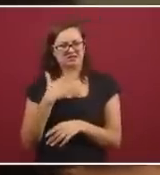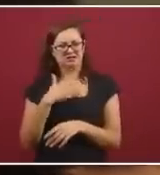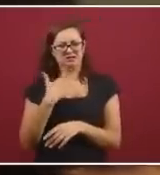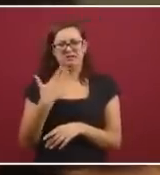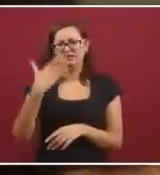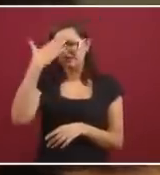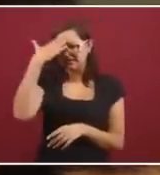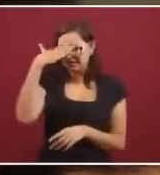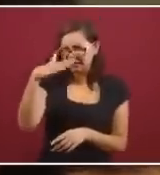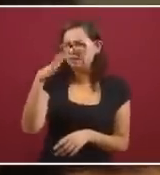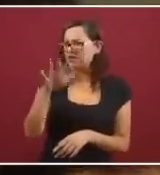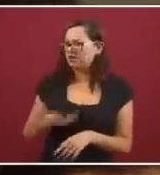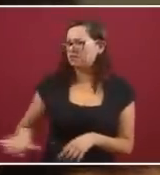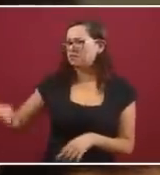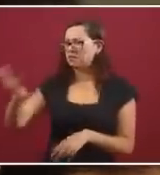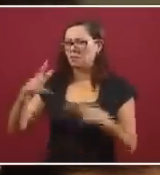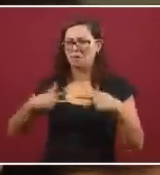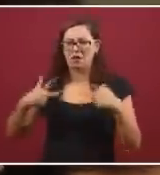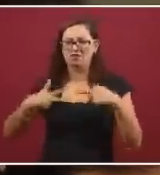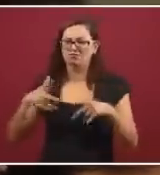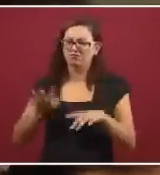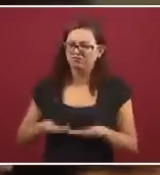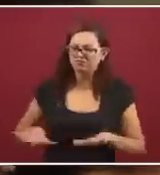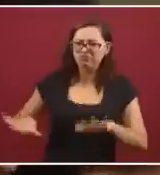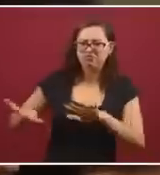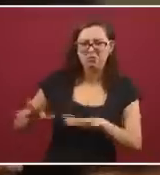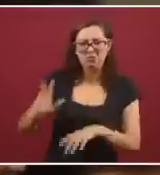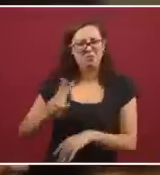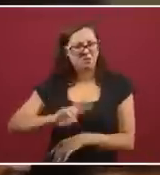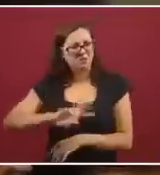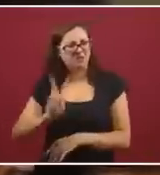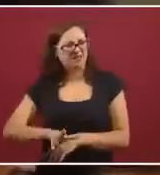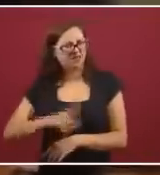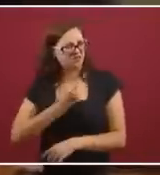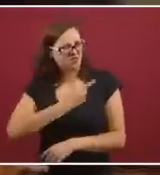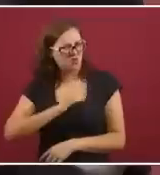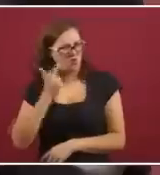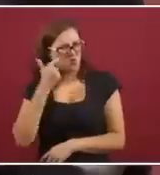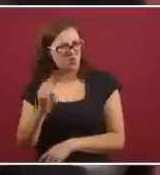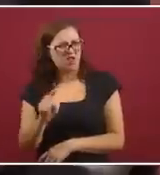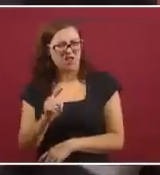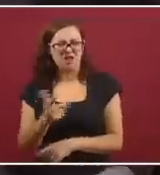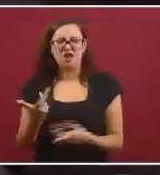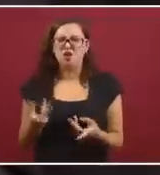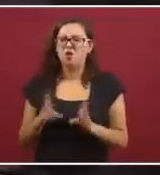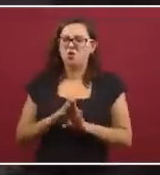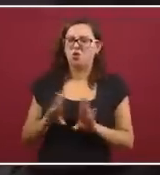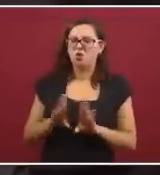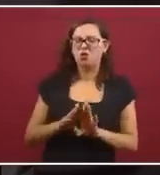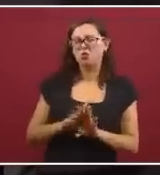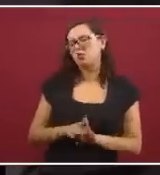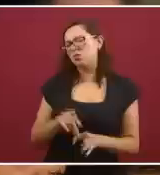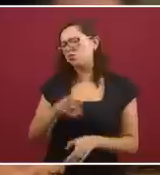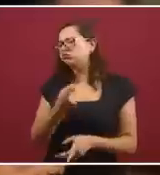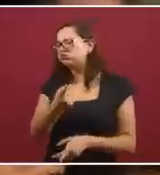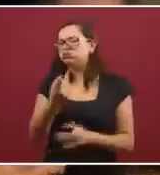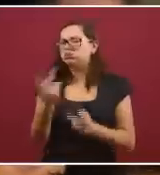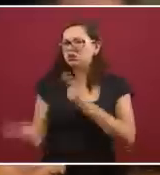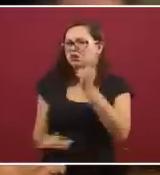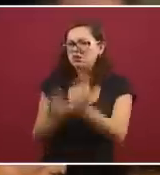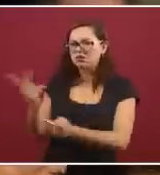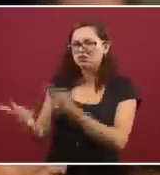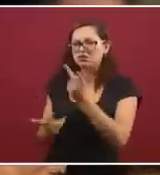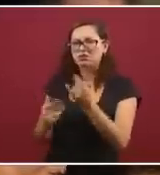la opinión pública y un gobierno que se basa tanto en la fuerza de la opinión pública para gobernar